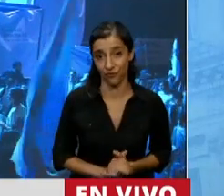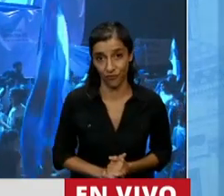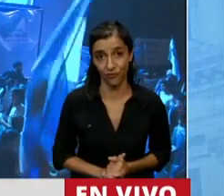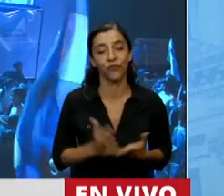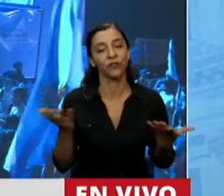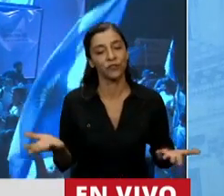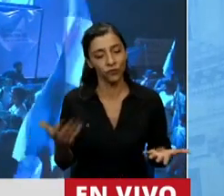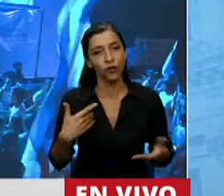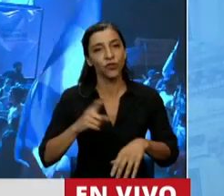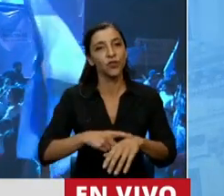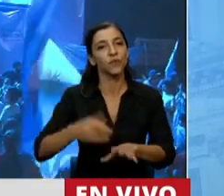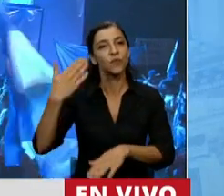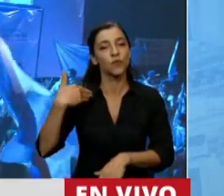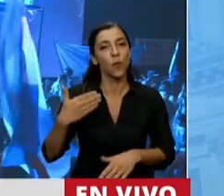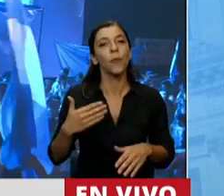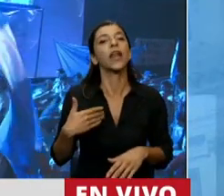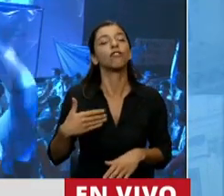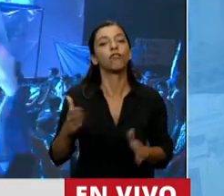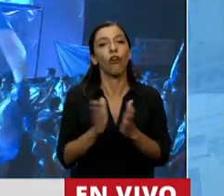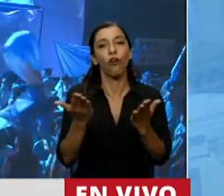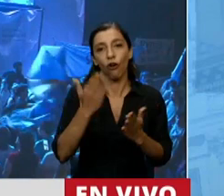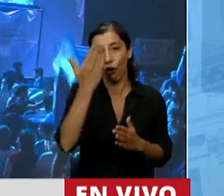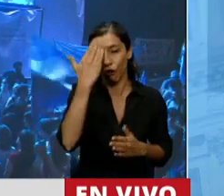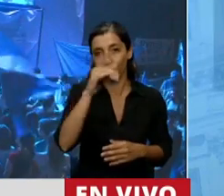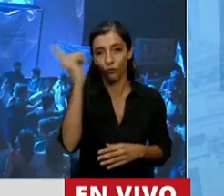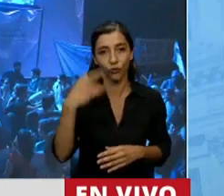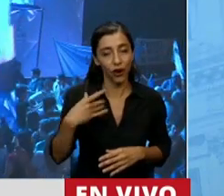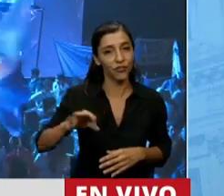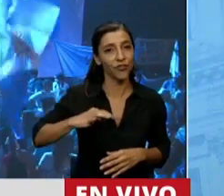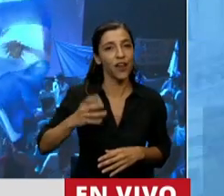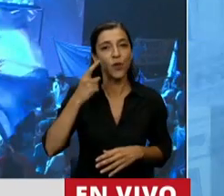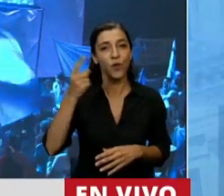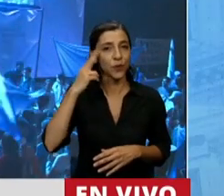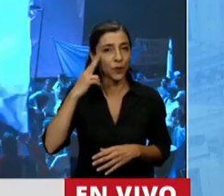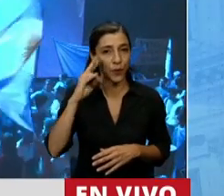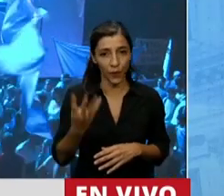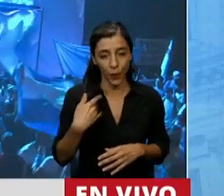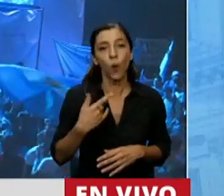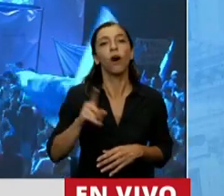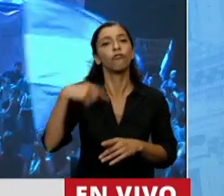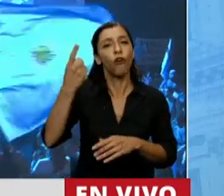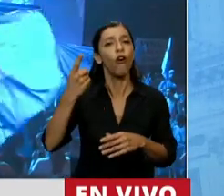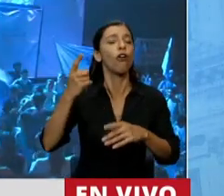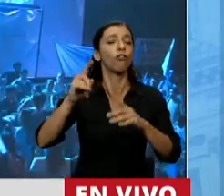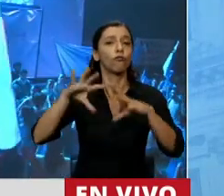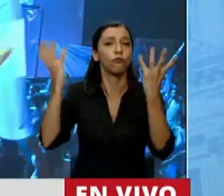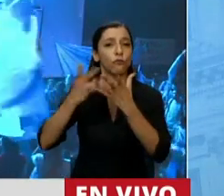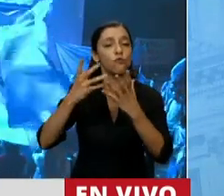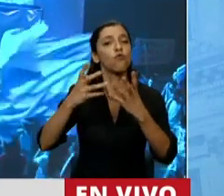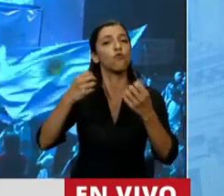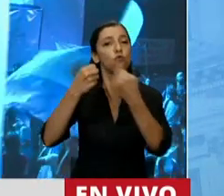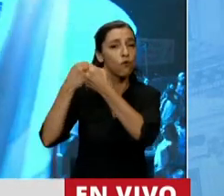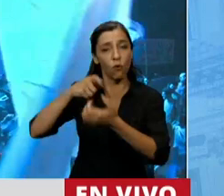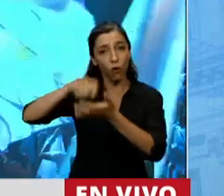desde la reforma del año 1994, los tratados internacionales poseen jerarquía constitucional por imperio